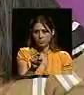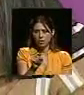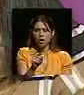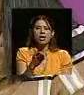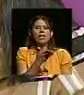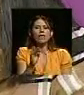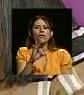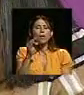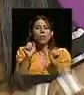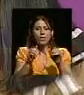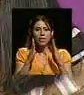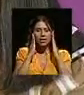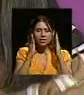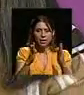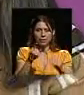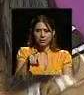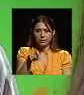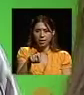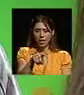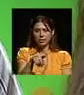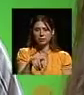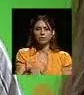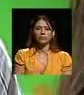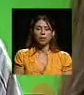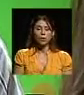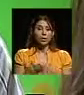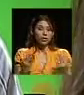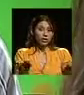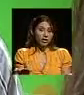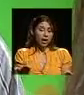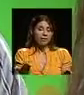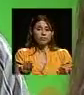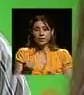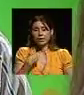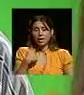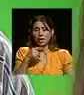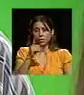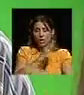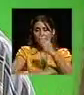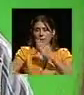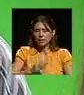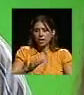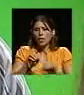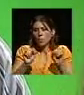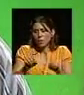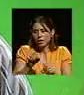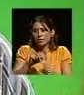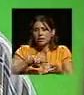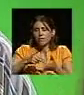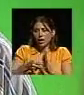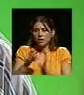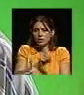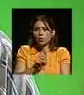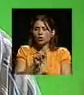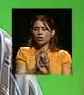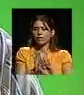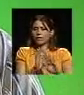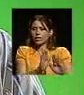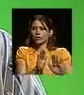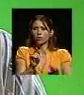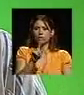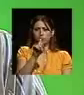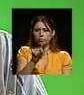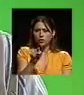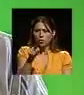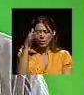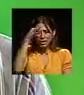sus necesidades. Ahora, tener una discapacidad ya de por sí hasta cierto punto se puede convertir en una situación de rechazo. ¿Cree usted que en el sistema